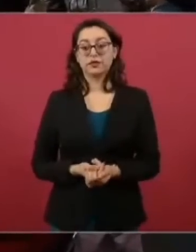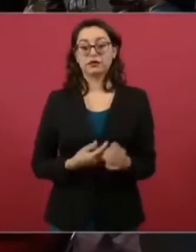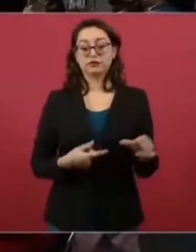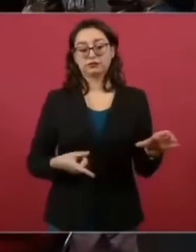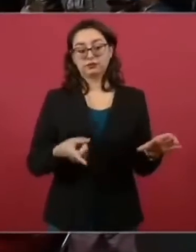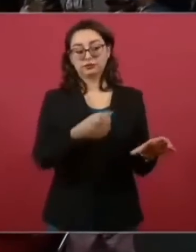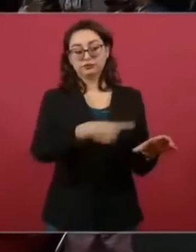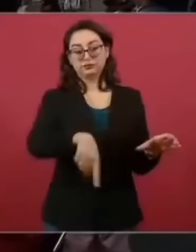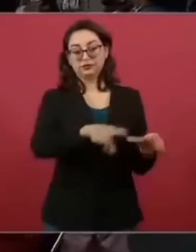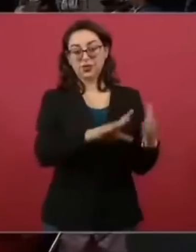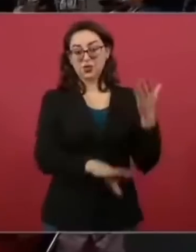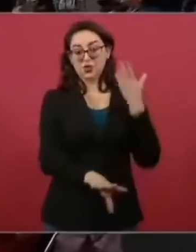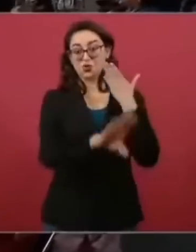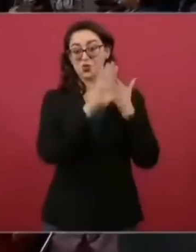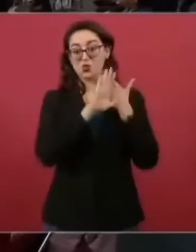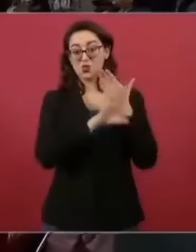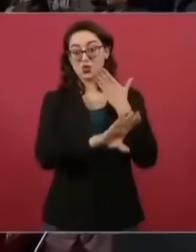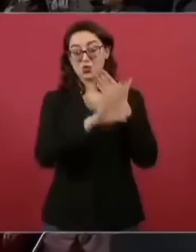adversarios?